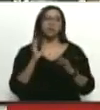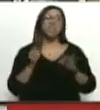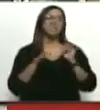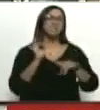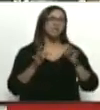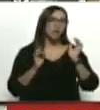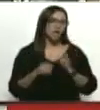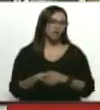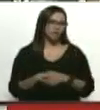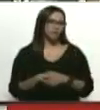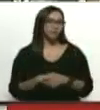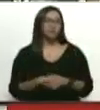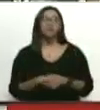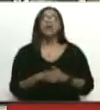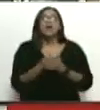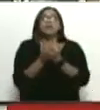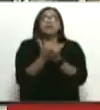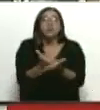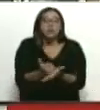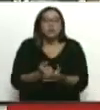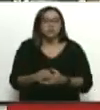secretaria.